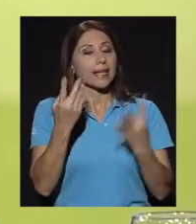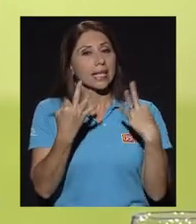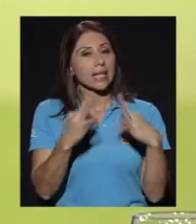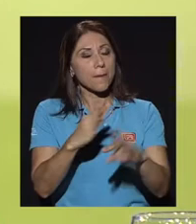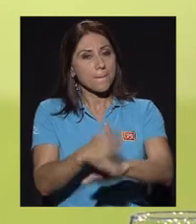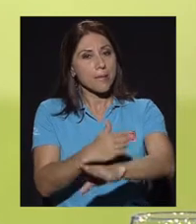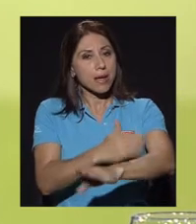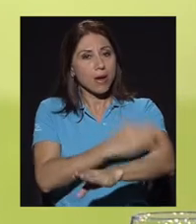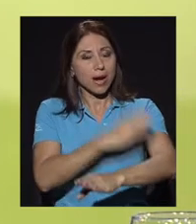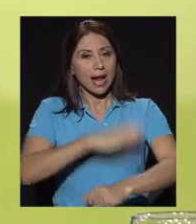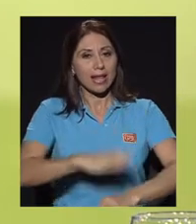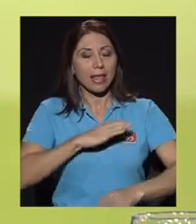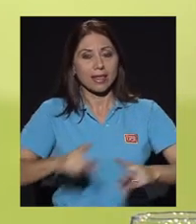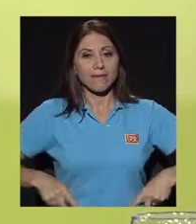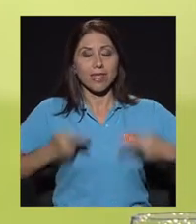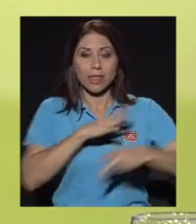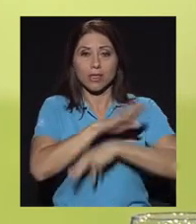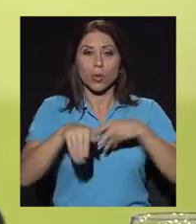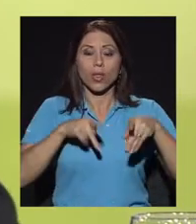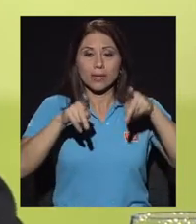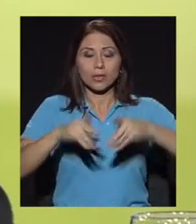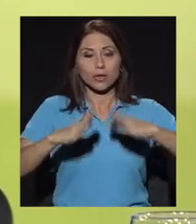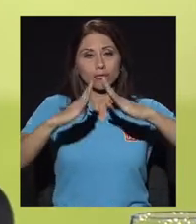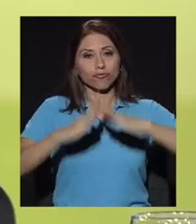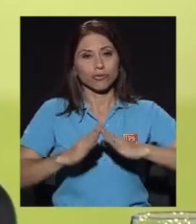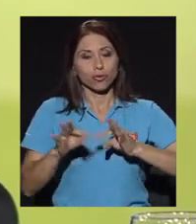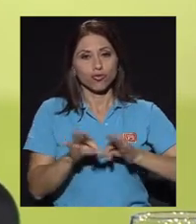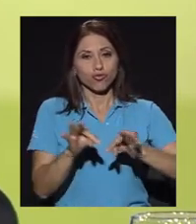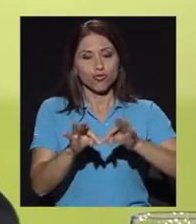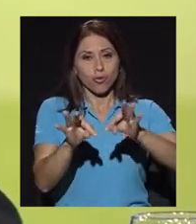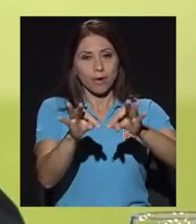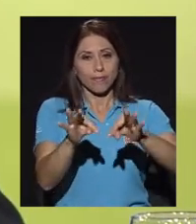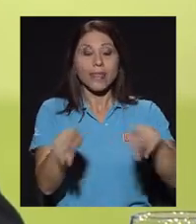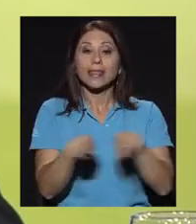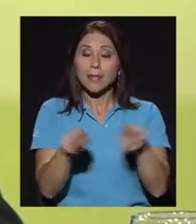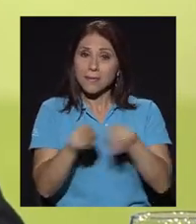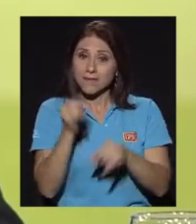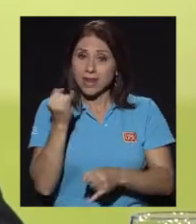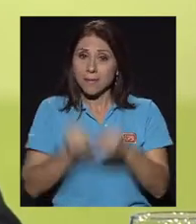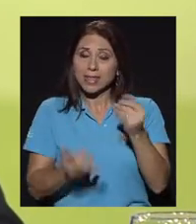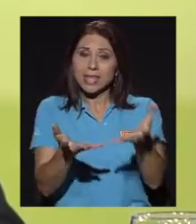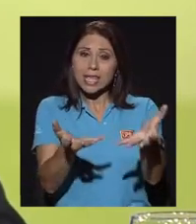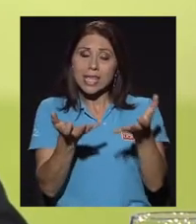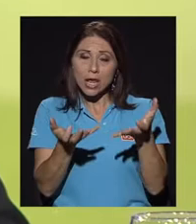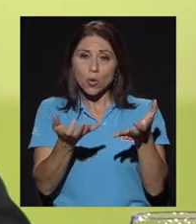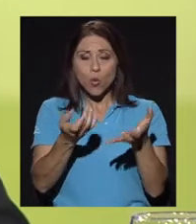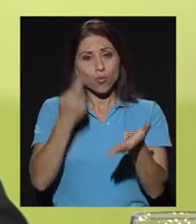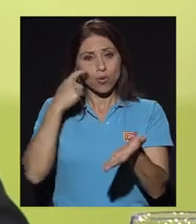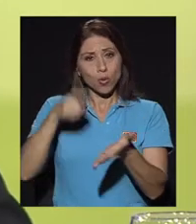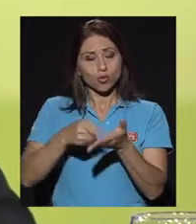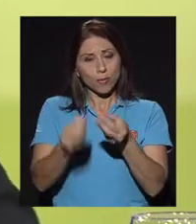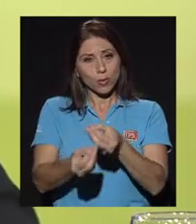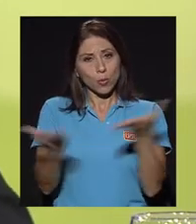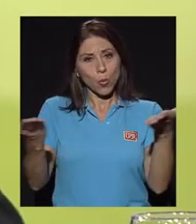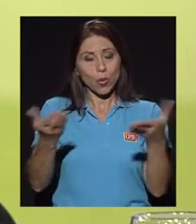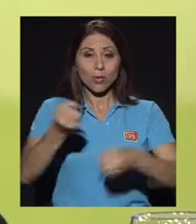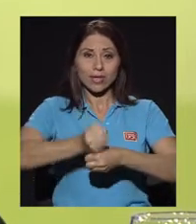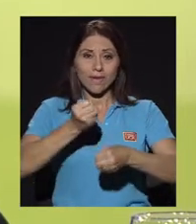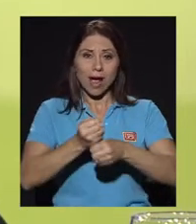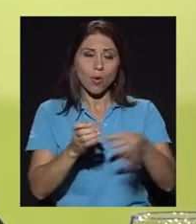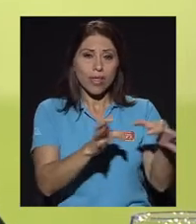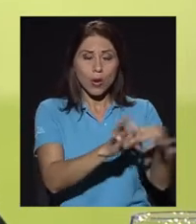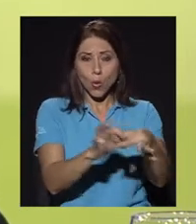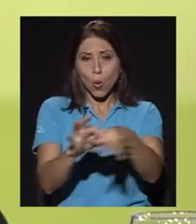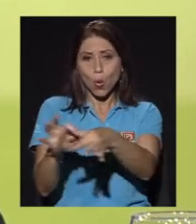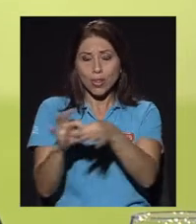mejora de la calidad de vida de todas y todos los turrialbeños. Finalmente, quiero hacer público nuestro reconocimiento al trabajo de